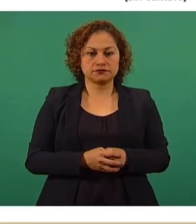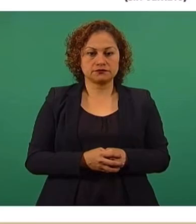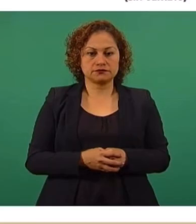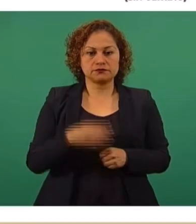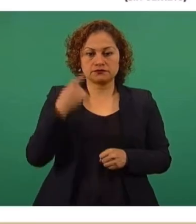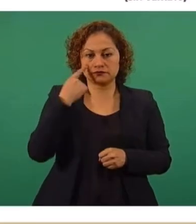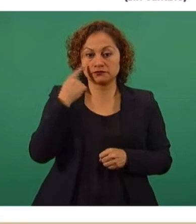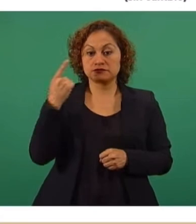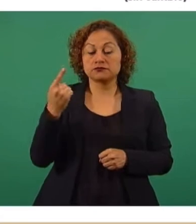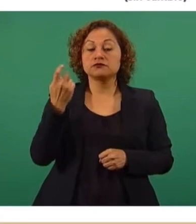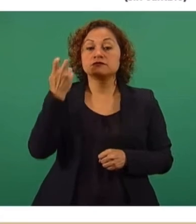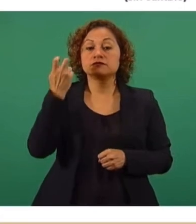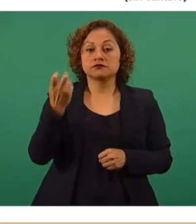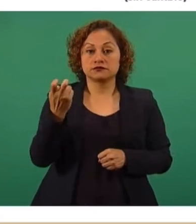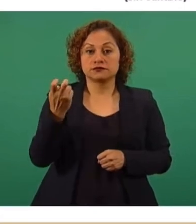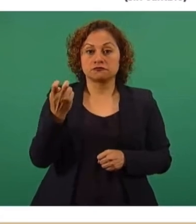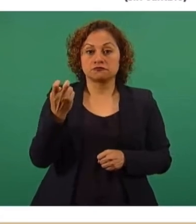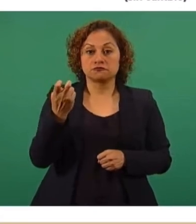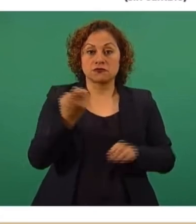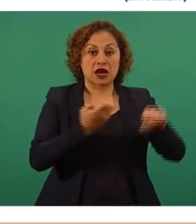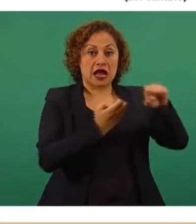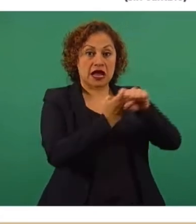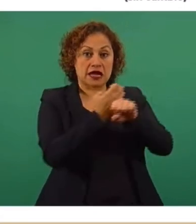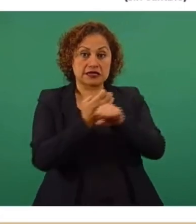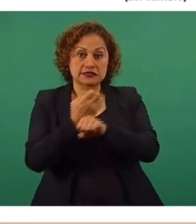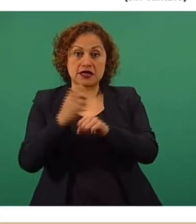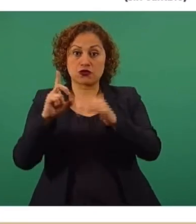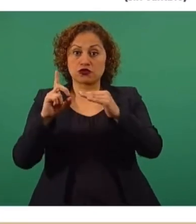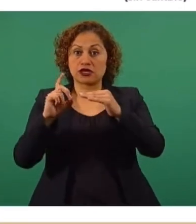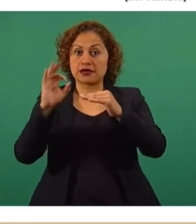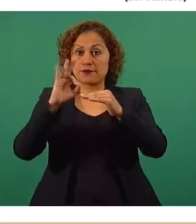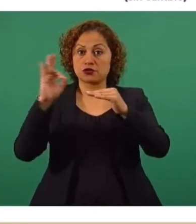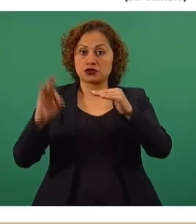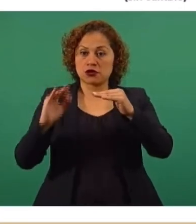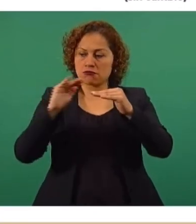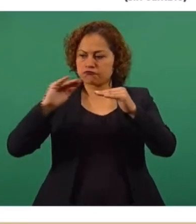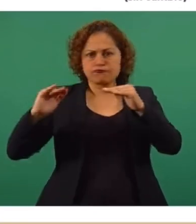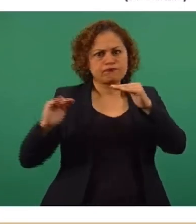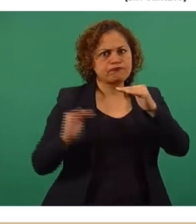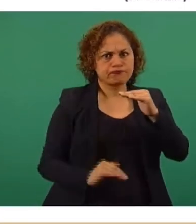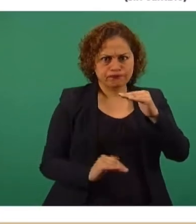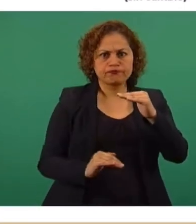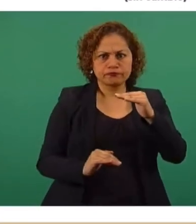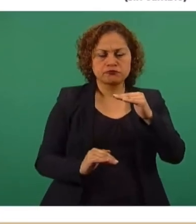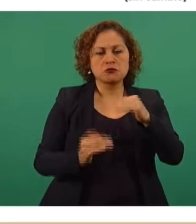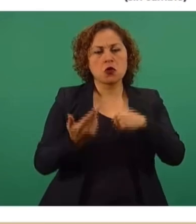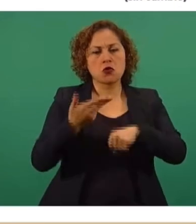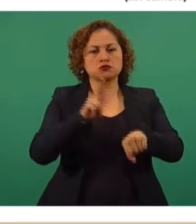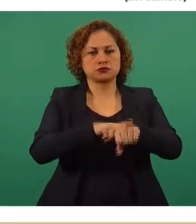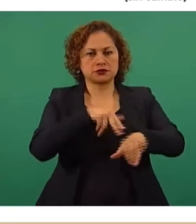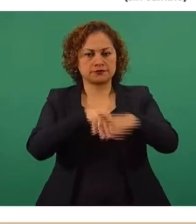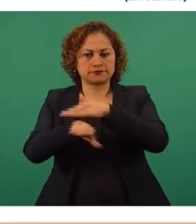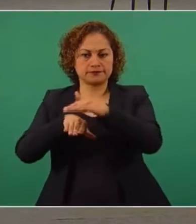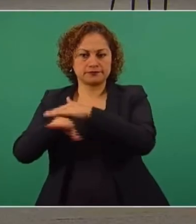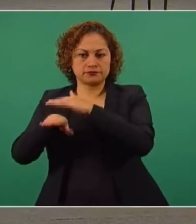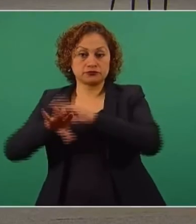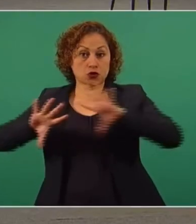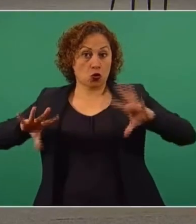con ocupación mayor a 30% para camas generales, la ocupación nacional es 13%, la